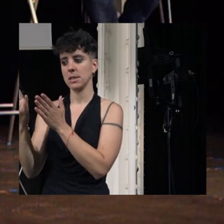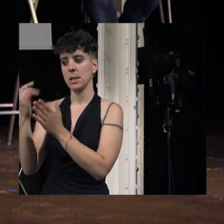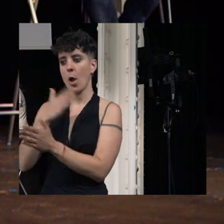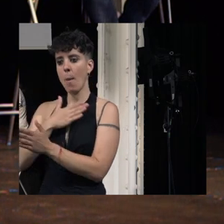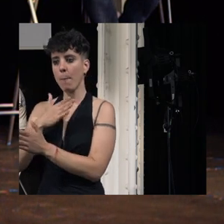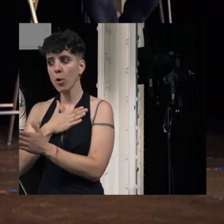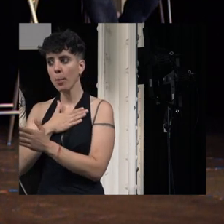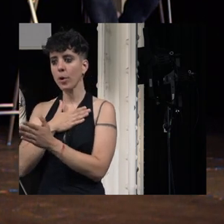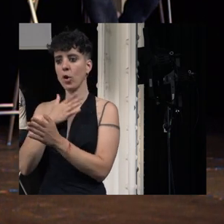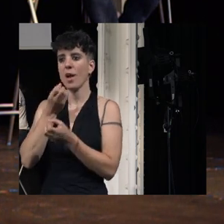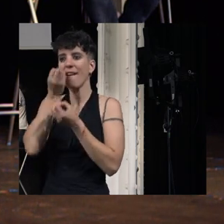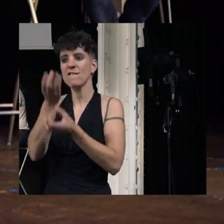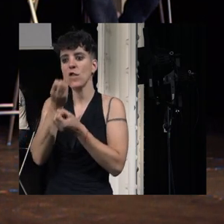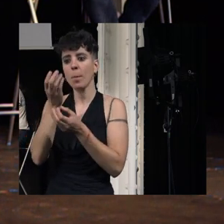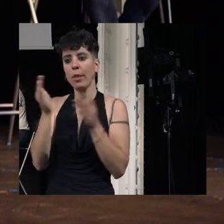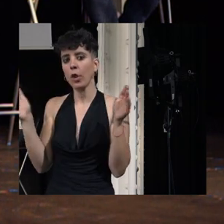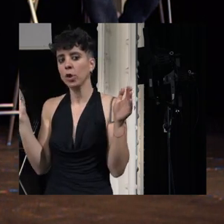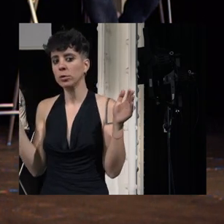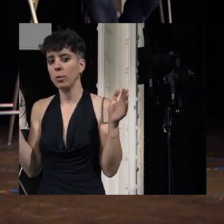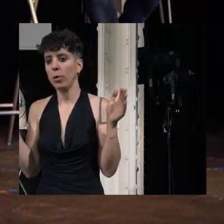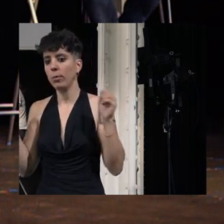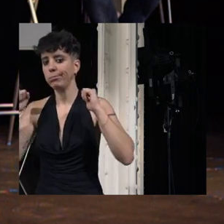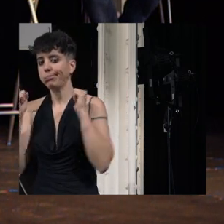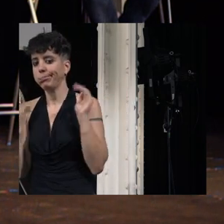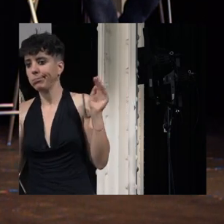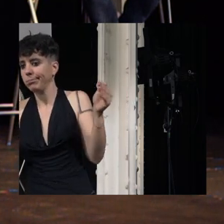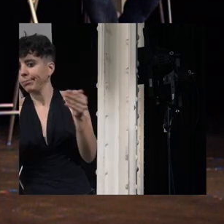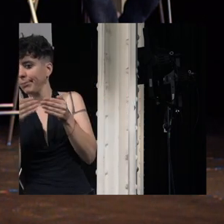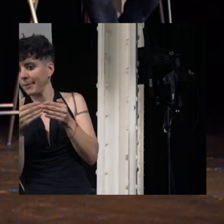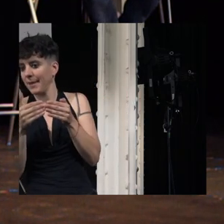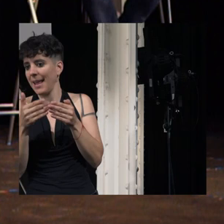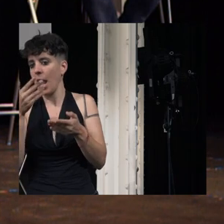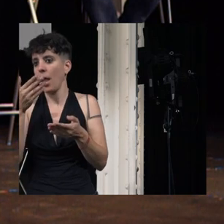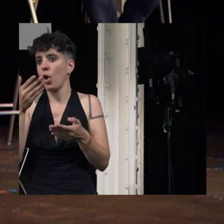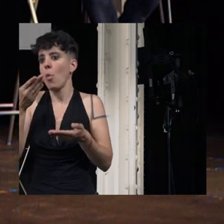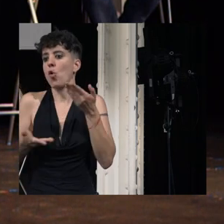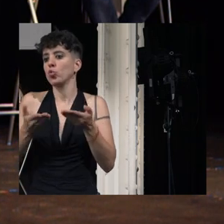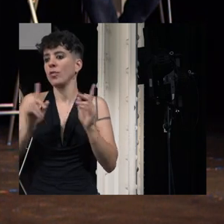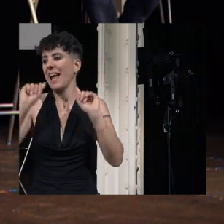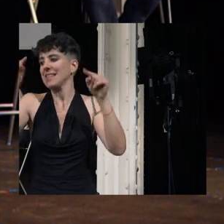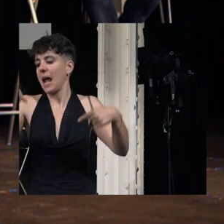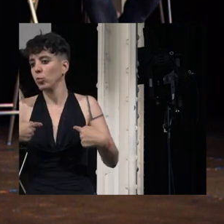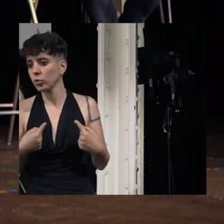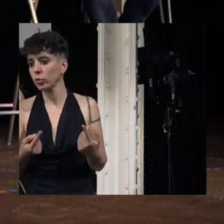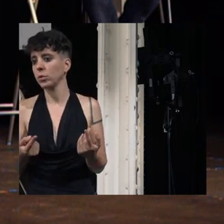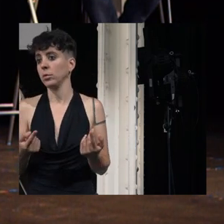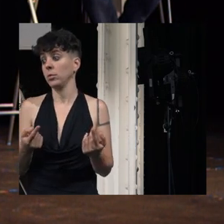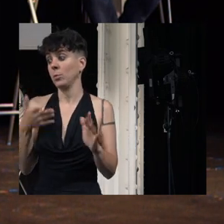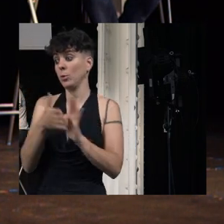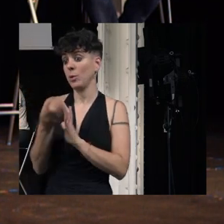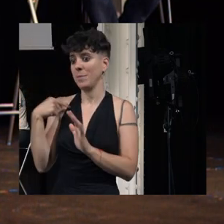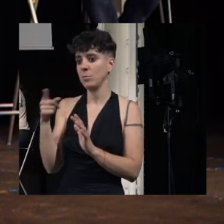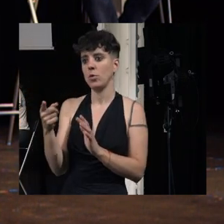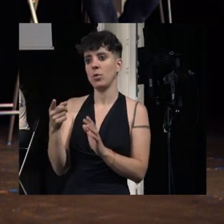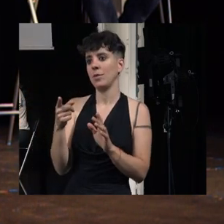a concentrar la información, a autojustificarse y a crear narrativas únicas. Por eso la necesidad de